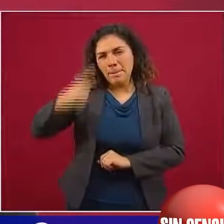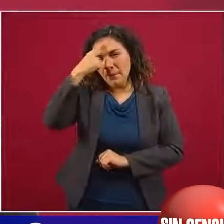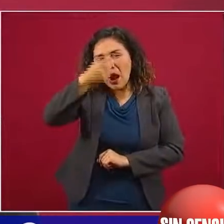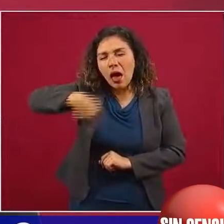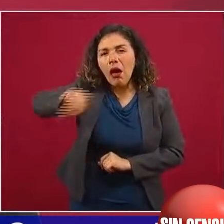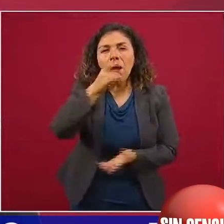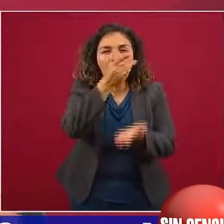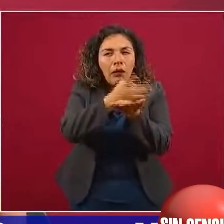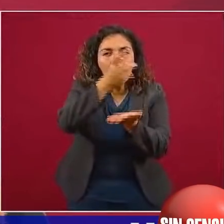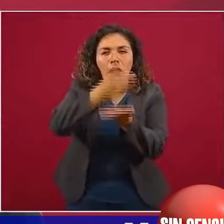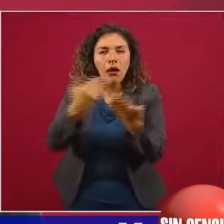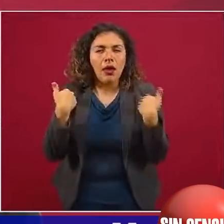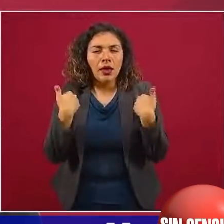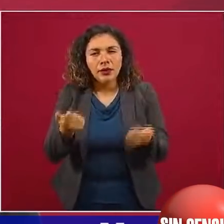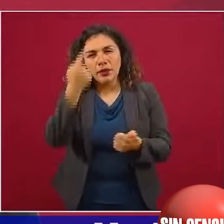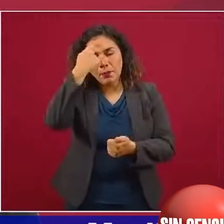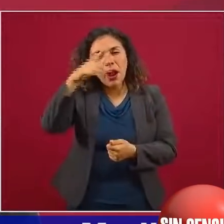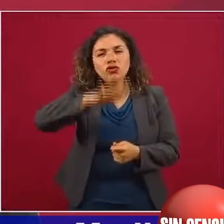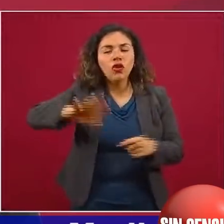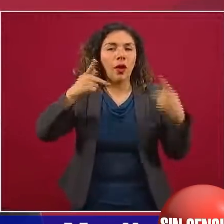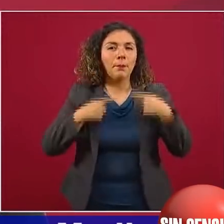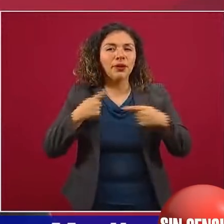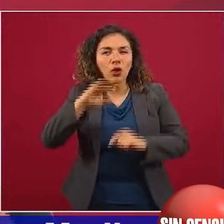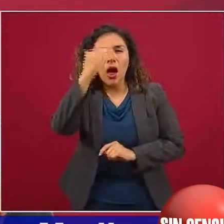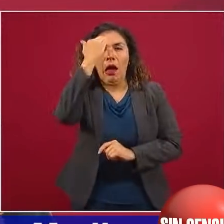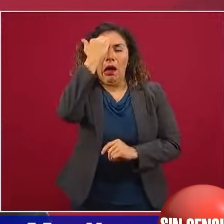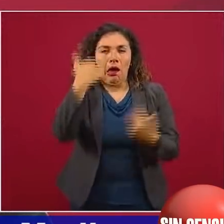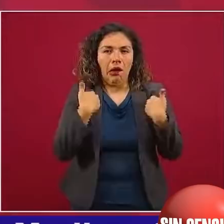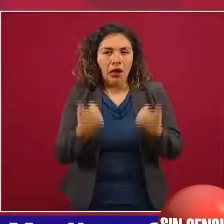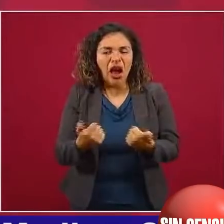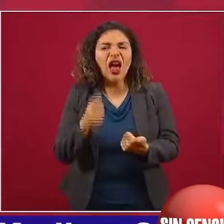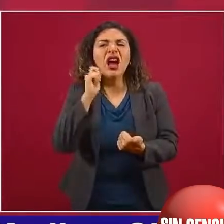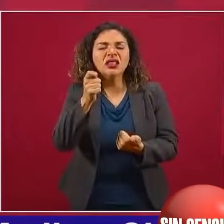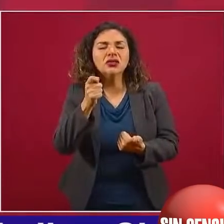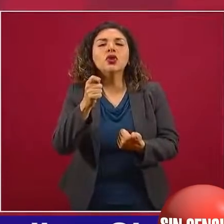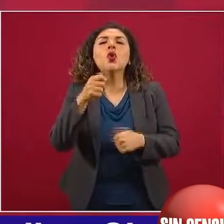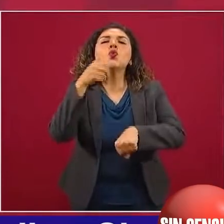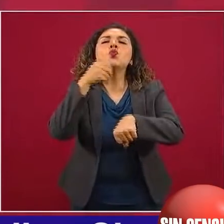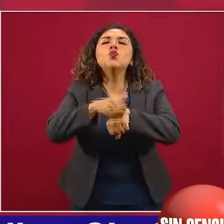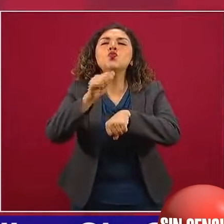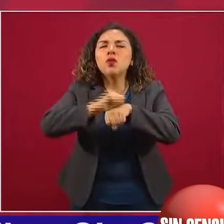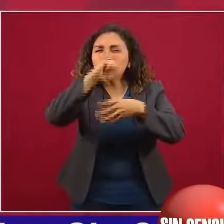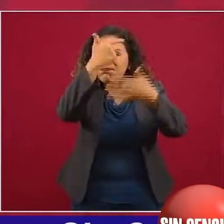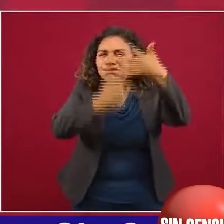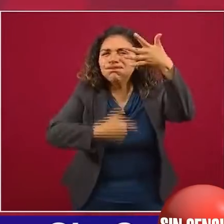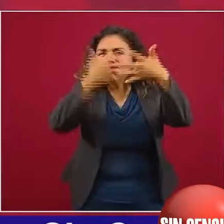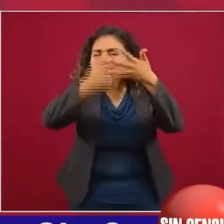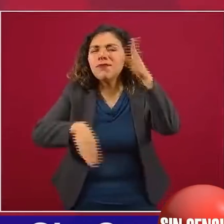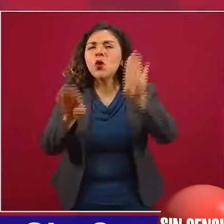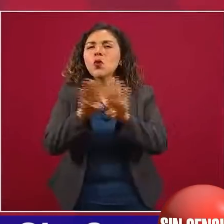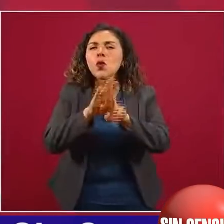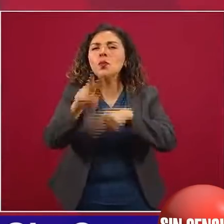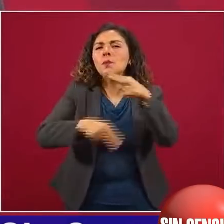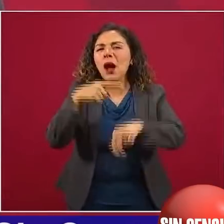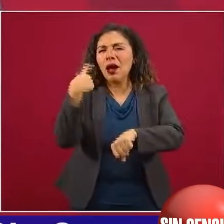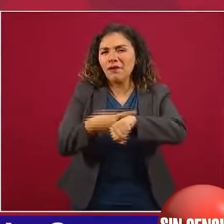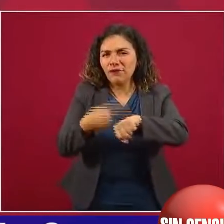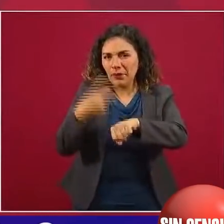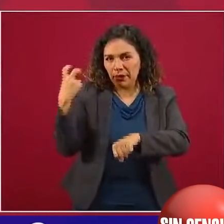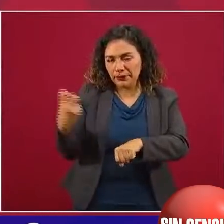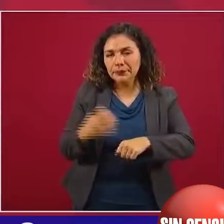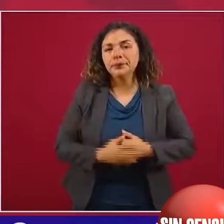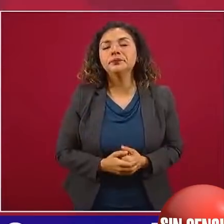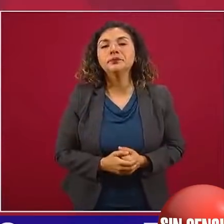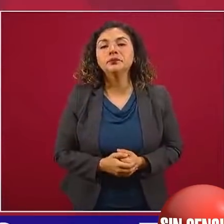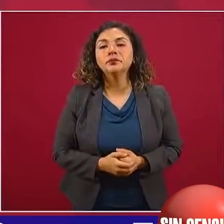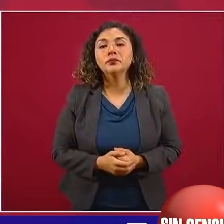identificar para conocimiento de la población respecto a los números y a las tendencias y a las gráficas.